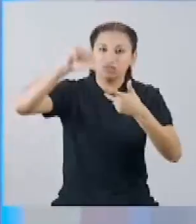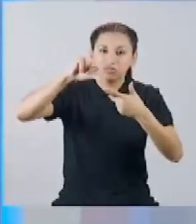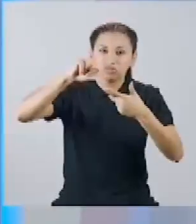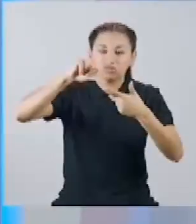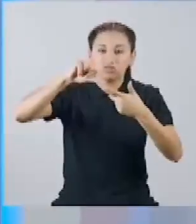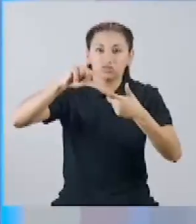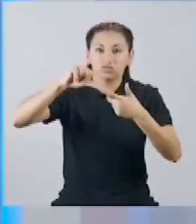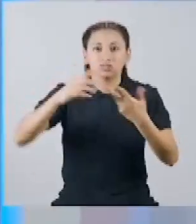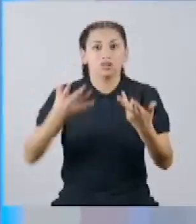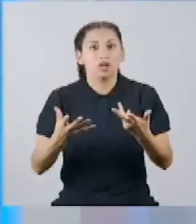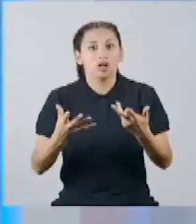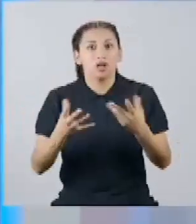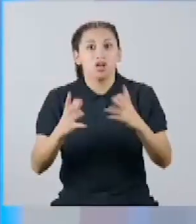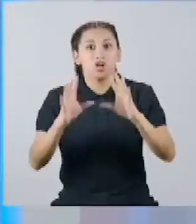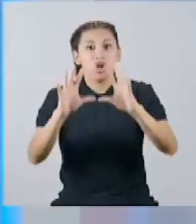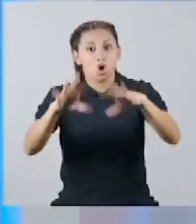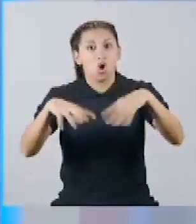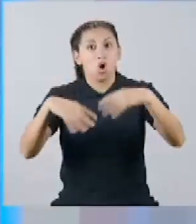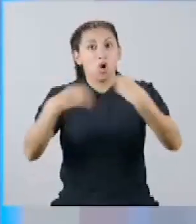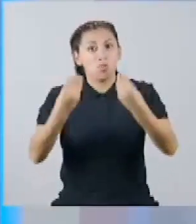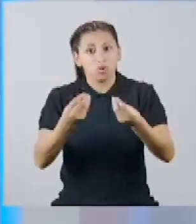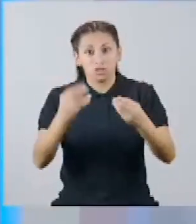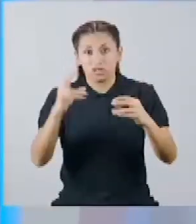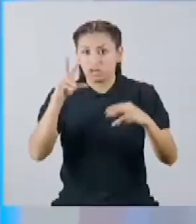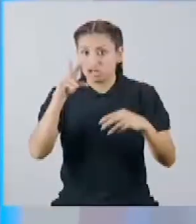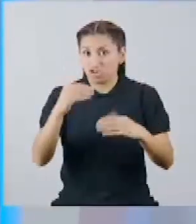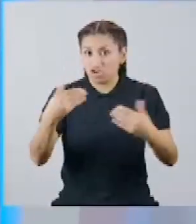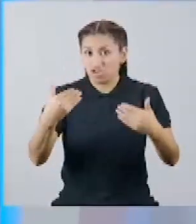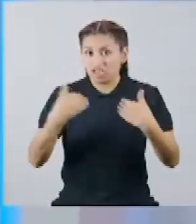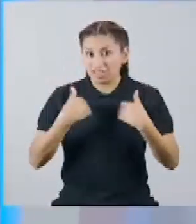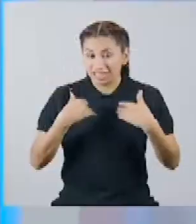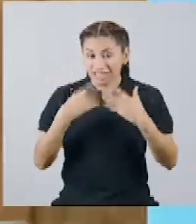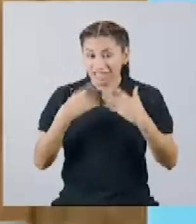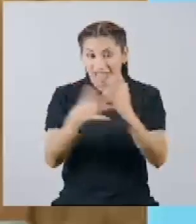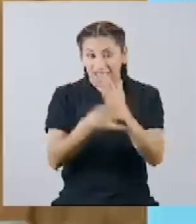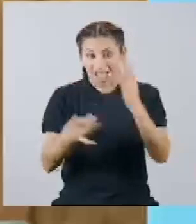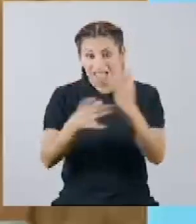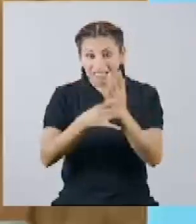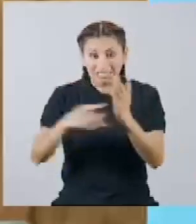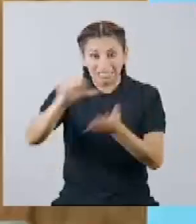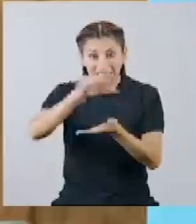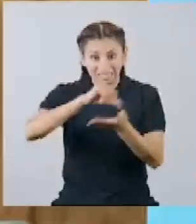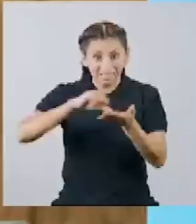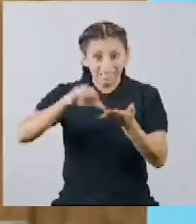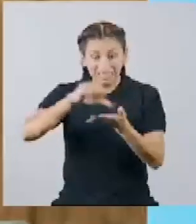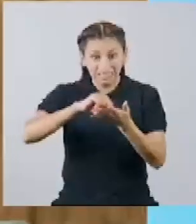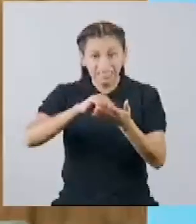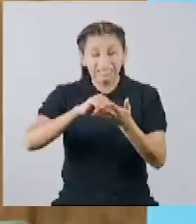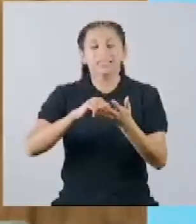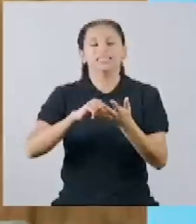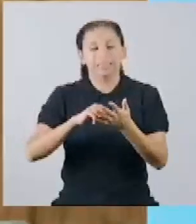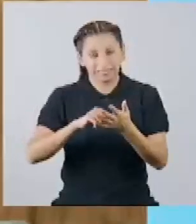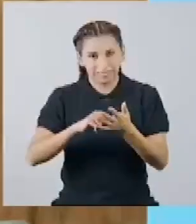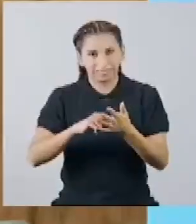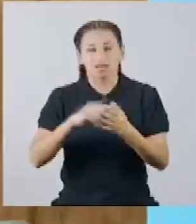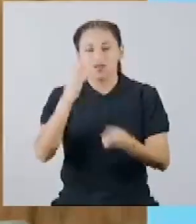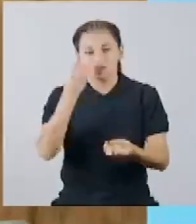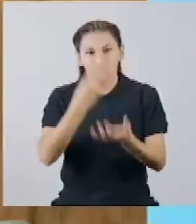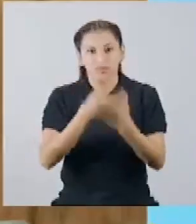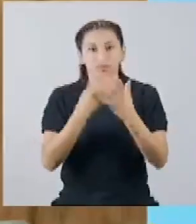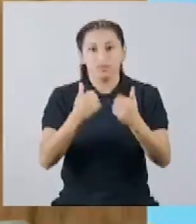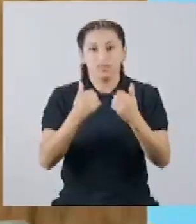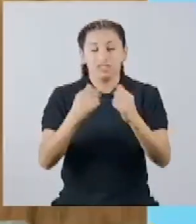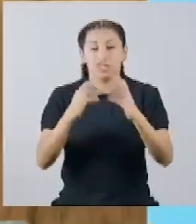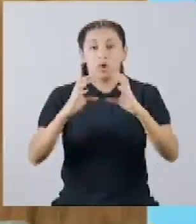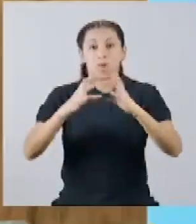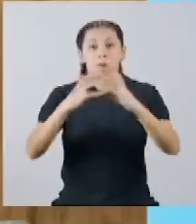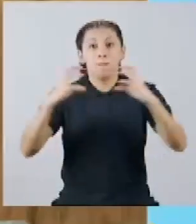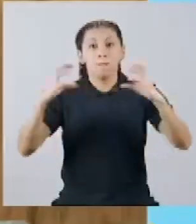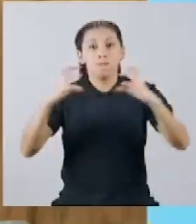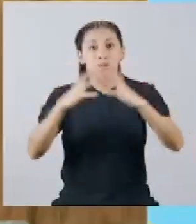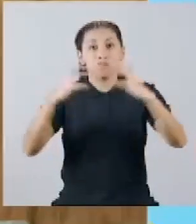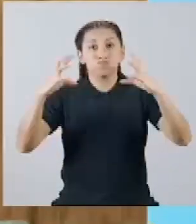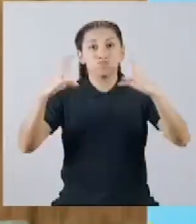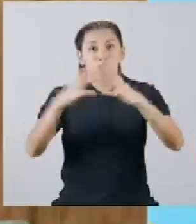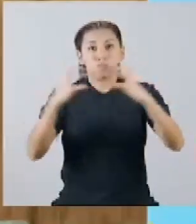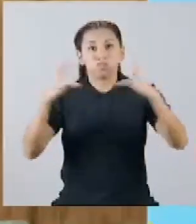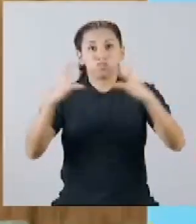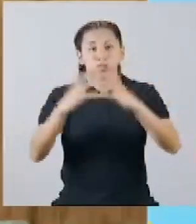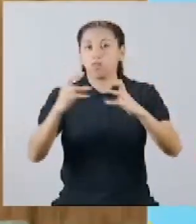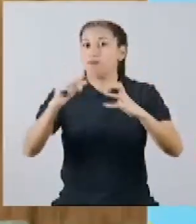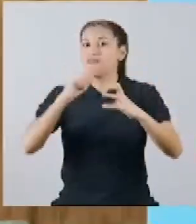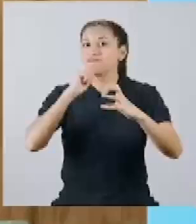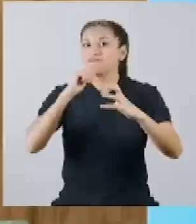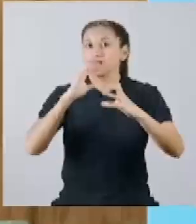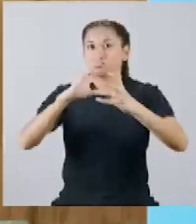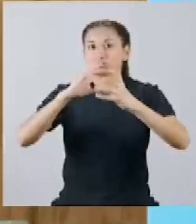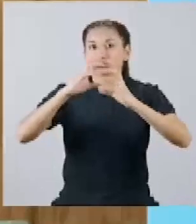no tenían suficiente lubricación? Muy bien, Rodrigo. La bomba de lubricación no estaba haciendo